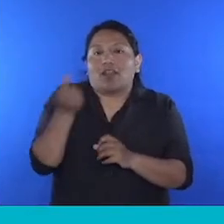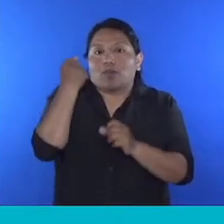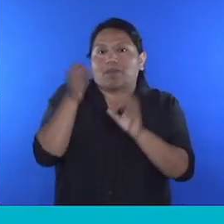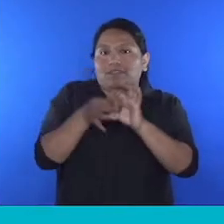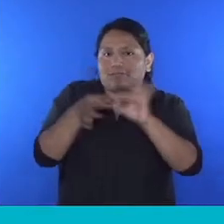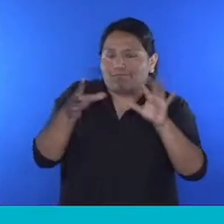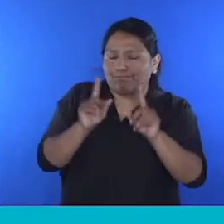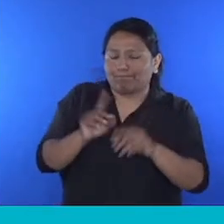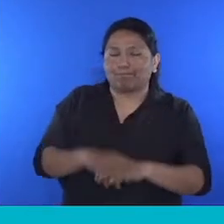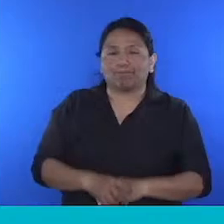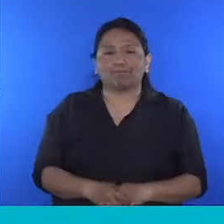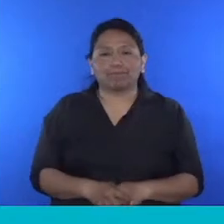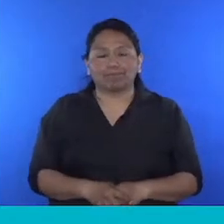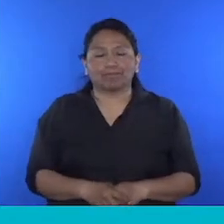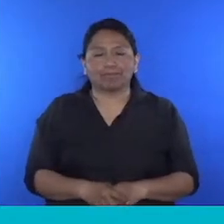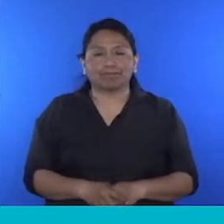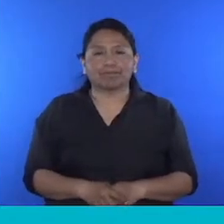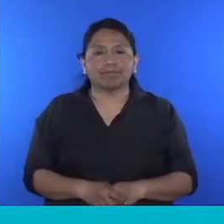de la democracia.